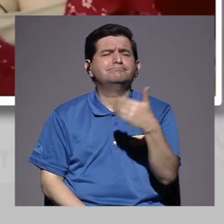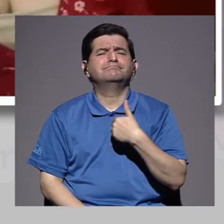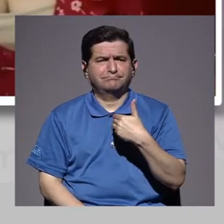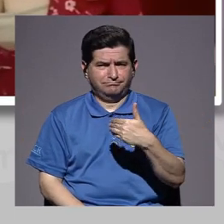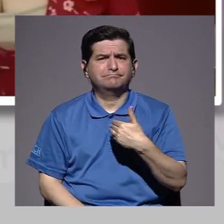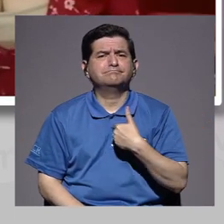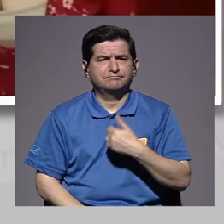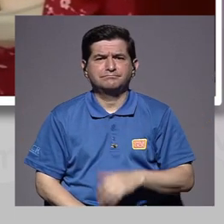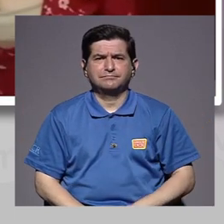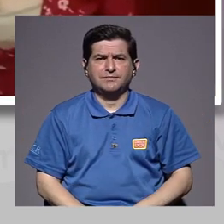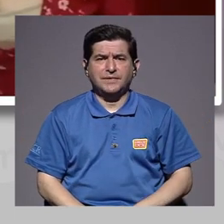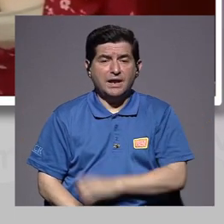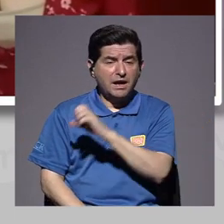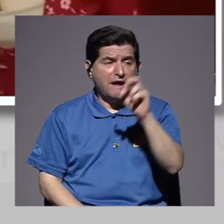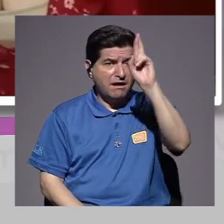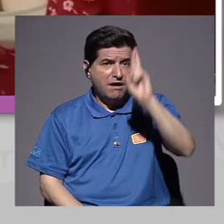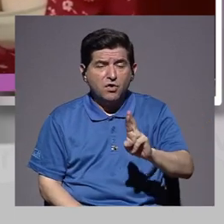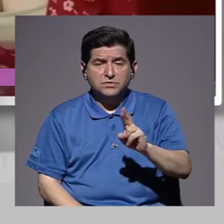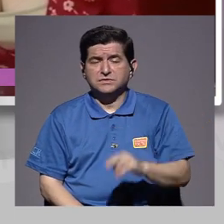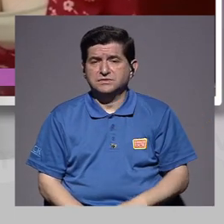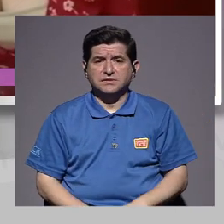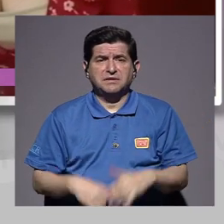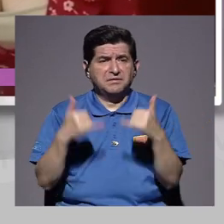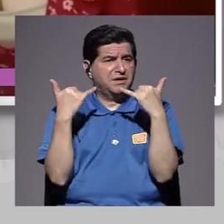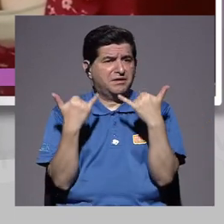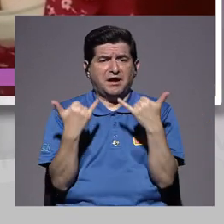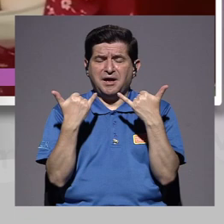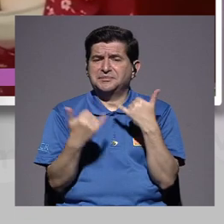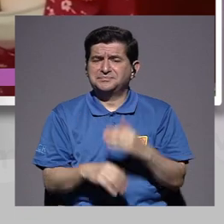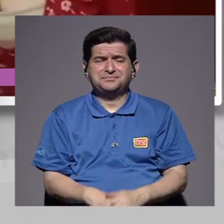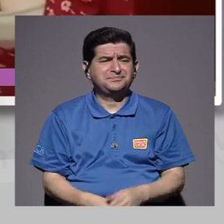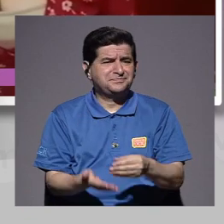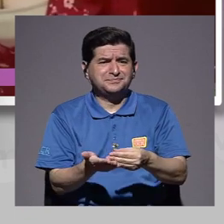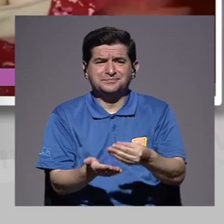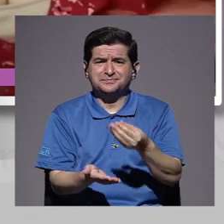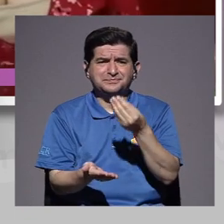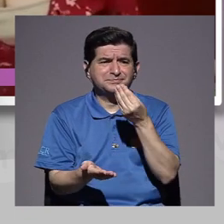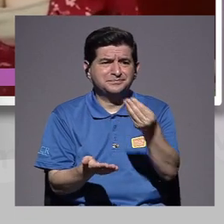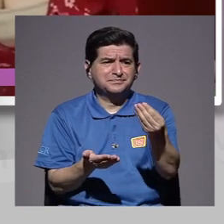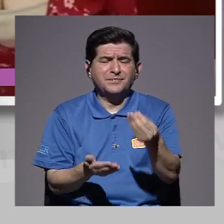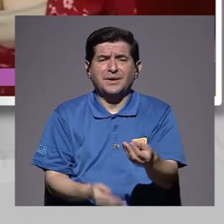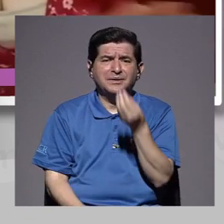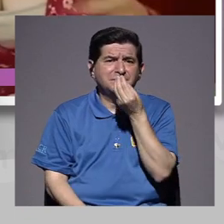que en Costa Rica pues no se están consumiendo